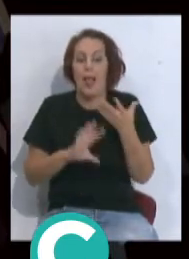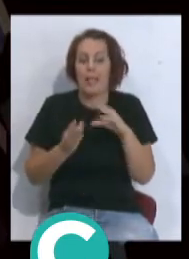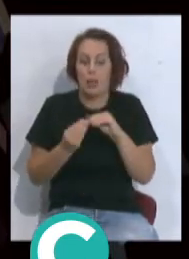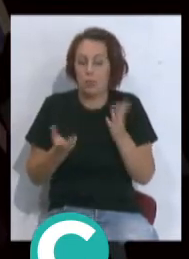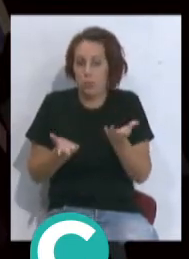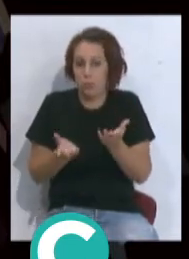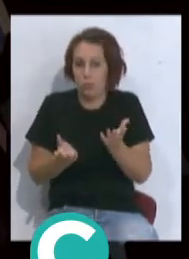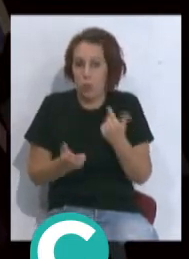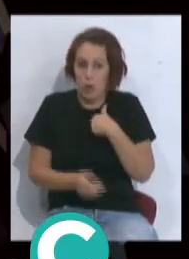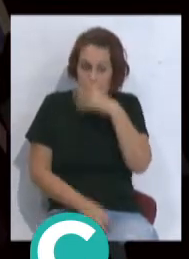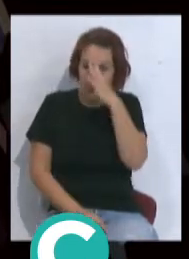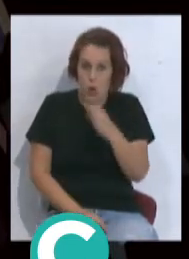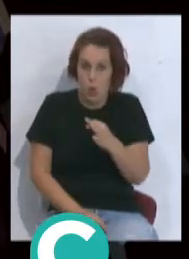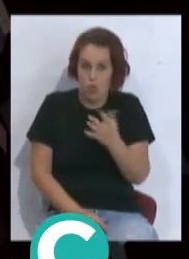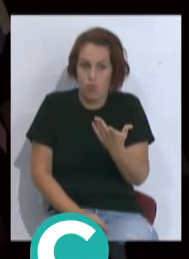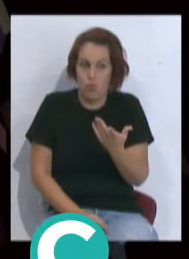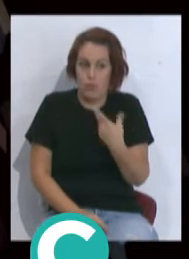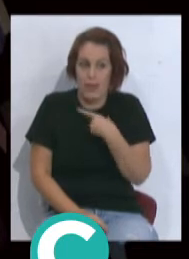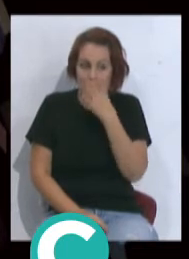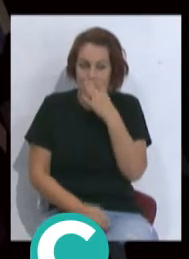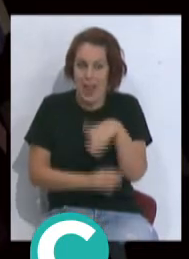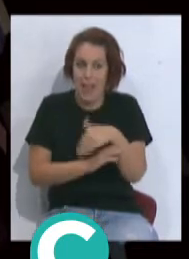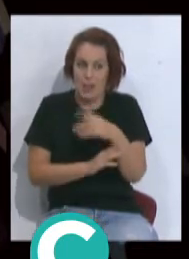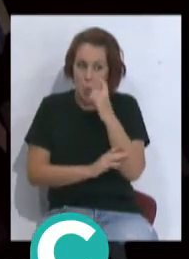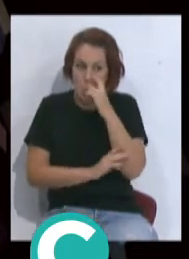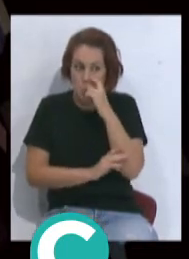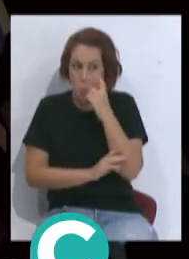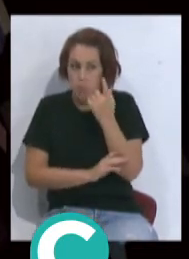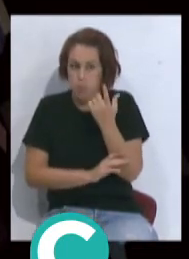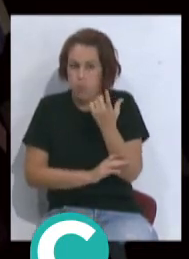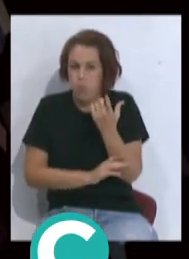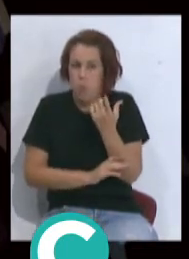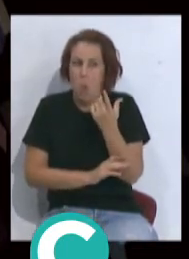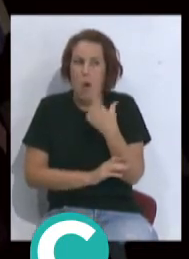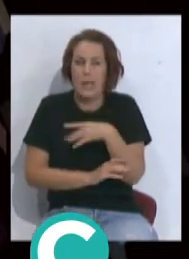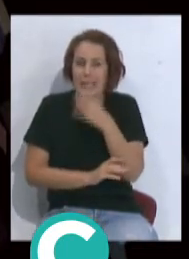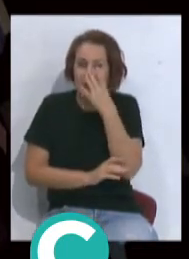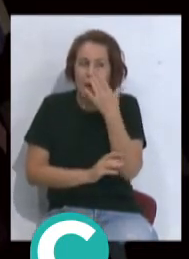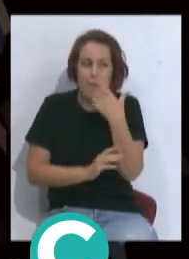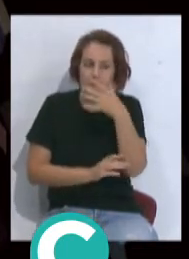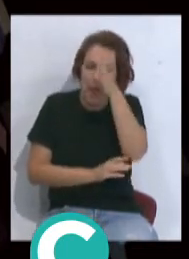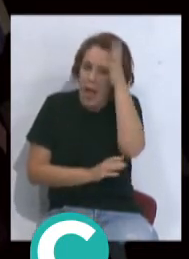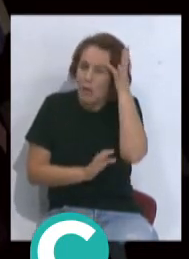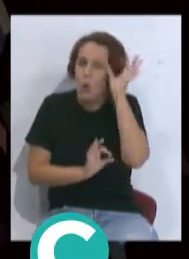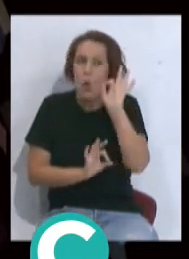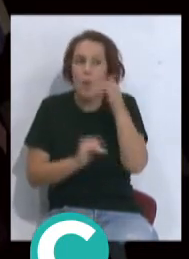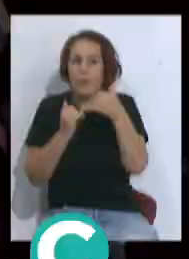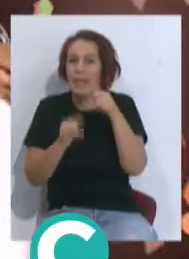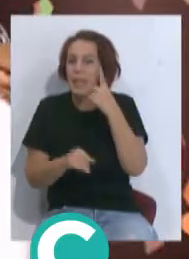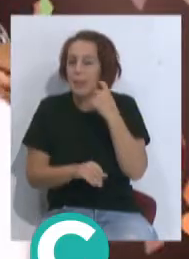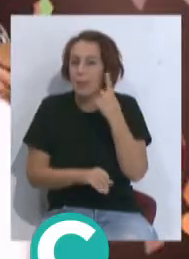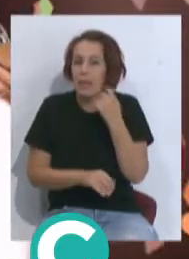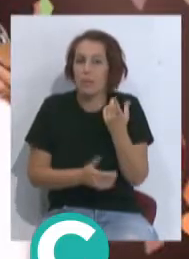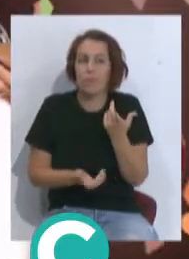pero creo que celebrar el carnaval en la calle en junio sería pues un carnaval de verano, una fiesta típica, como se le